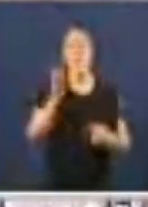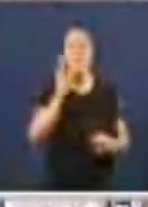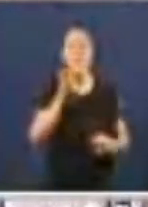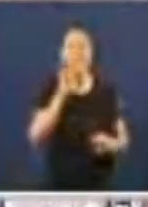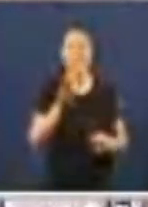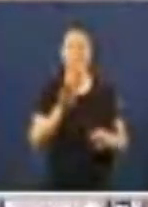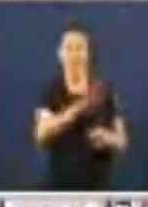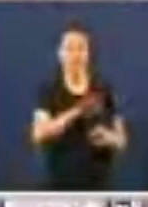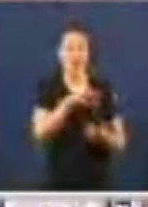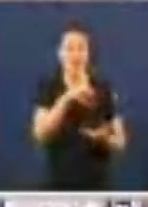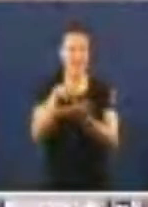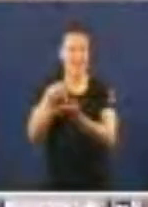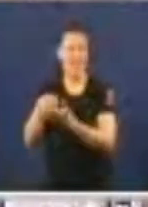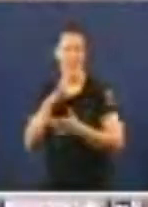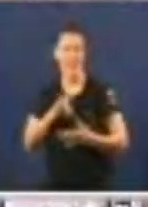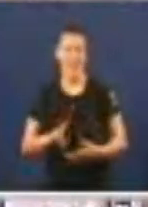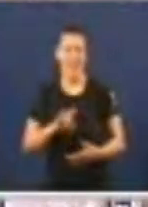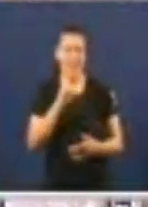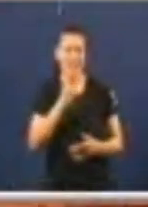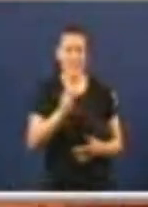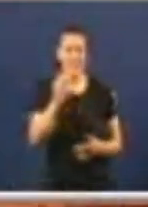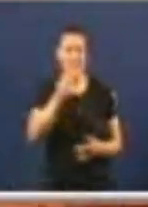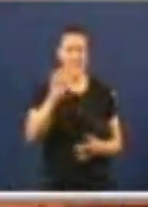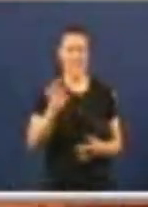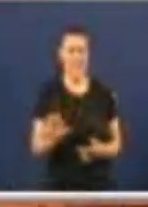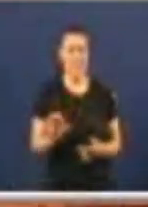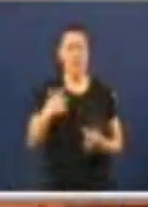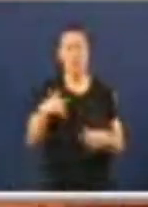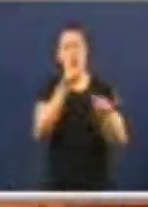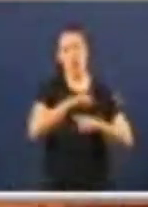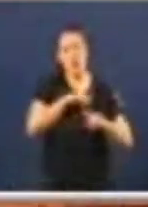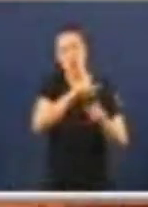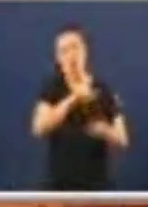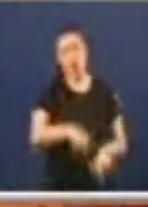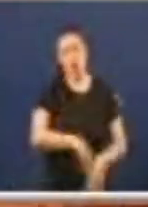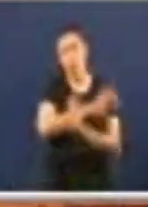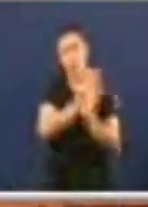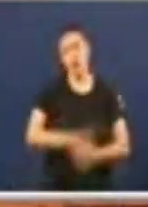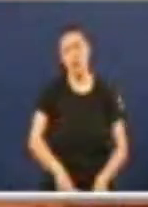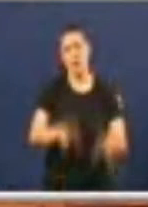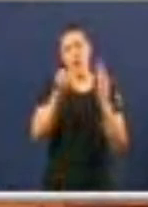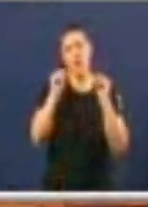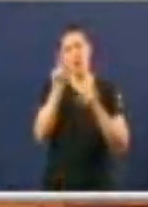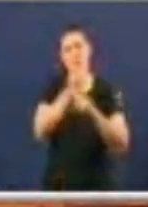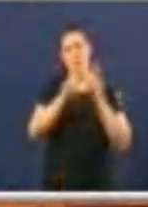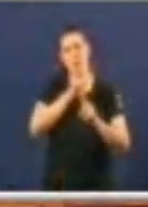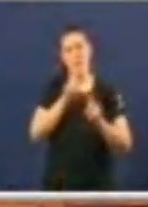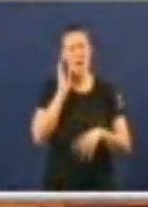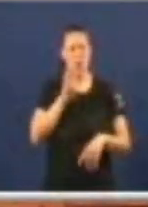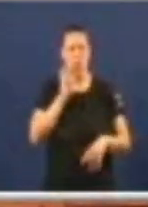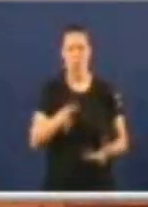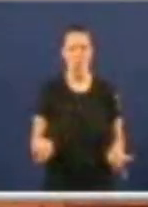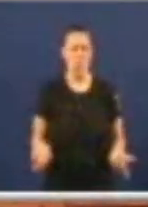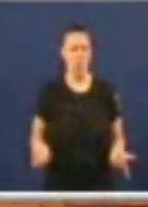dos Xallas. Espero, señor Feijóo, que poña fin hoxe a este episodio tan turbio e que se comprometa con algo